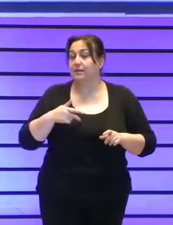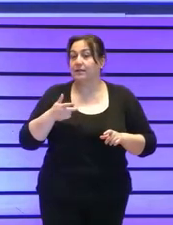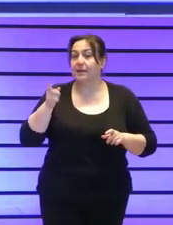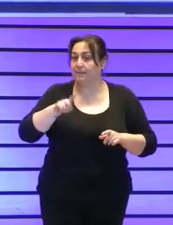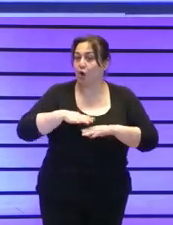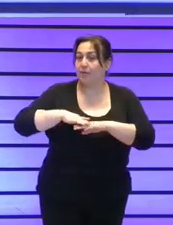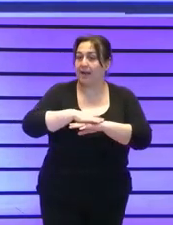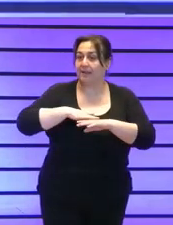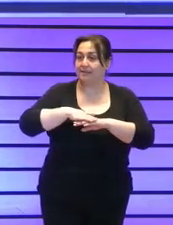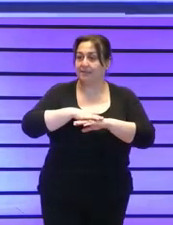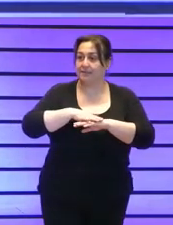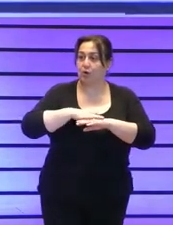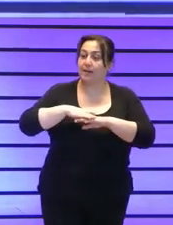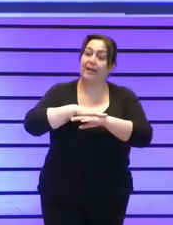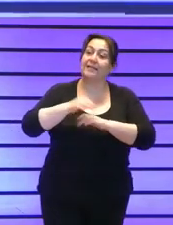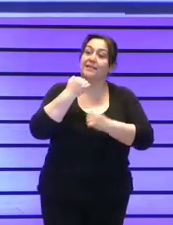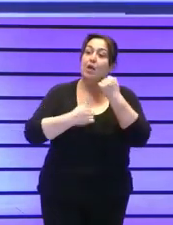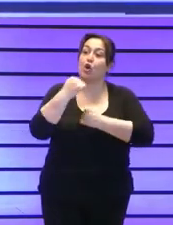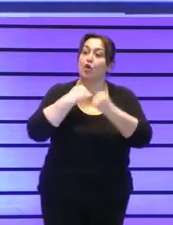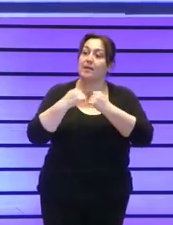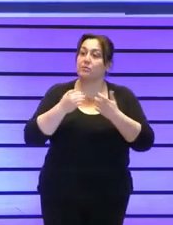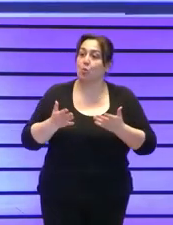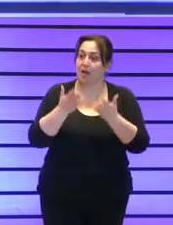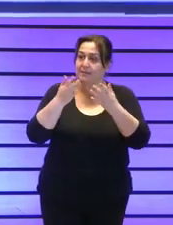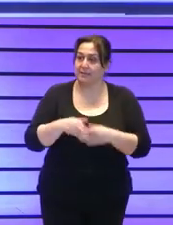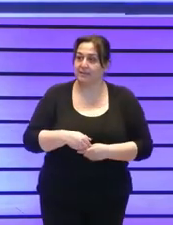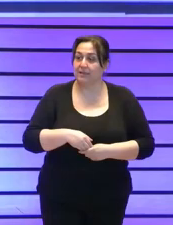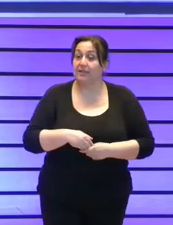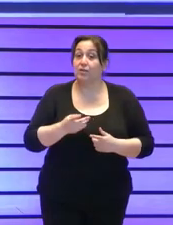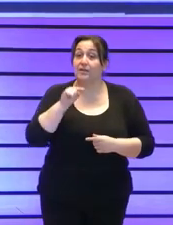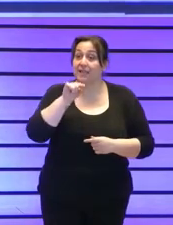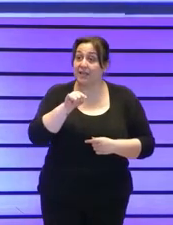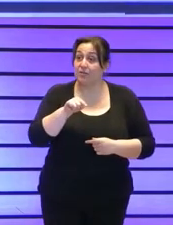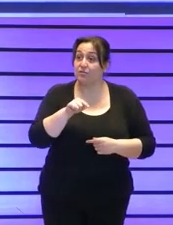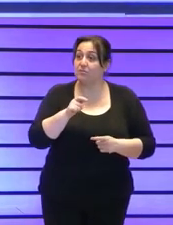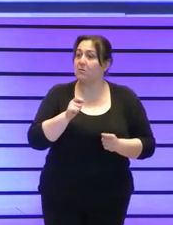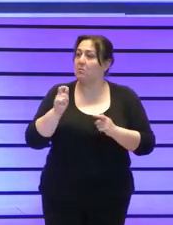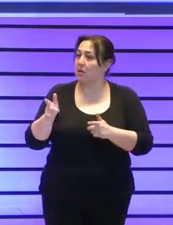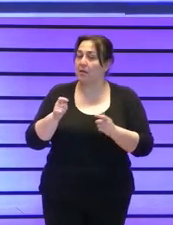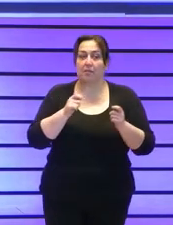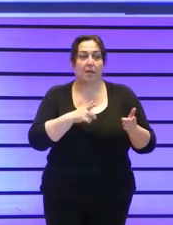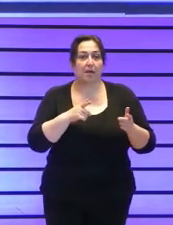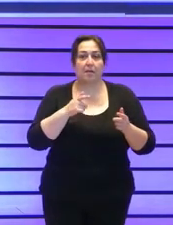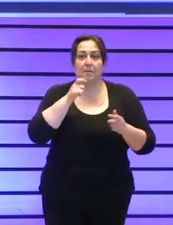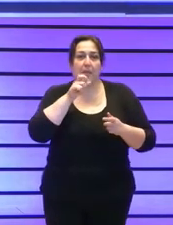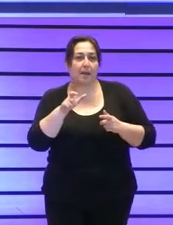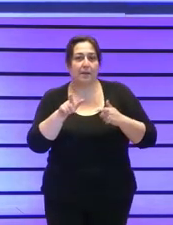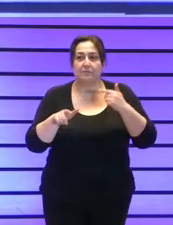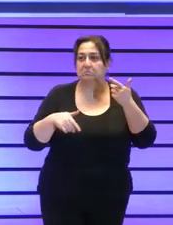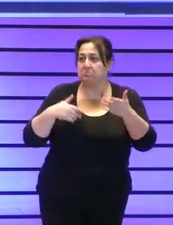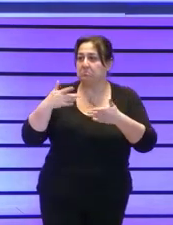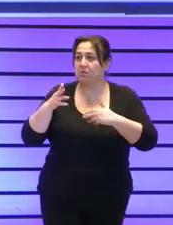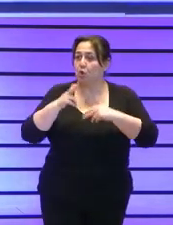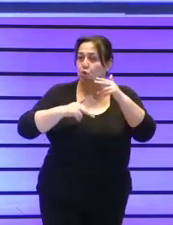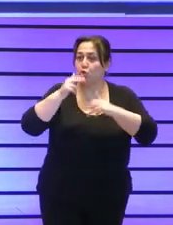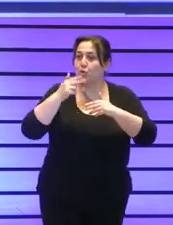y gobernantes, ¿no?, de economías pujantes, ¿no? Y se van a Davos, oye, y construyen